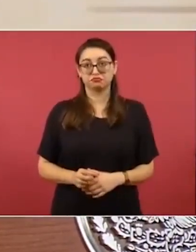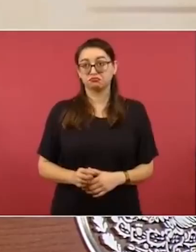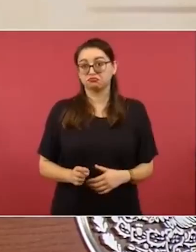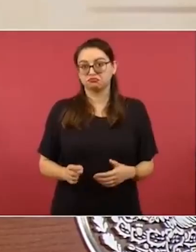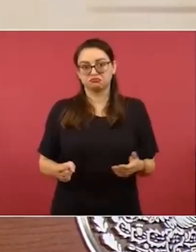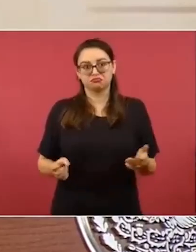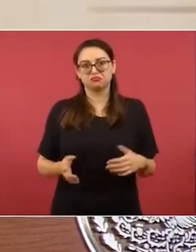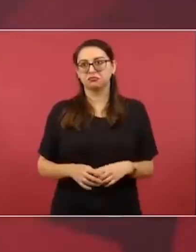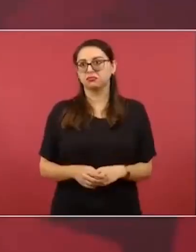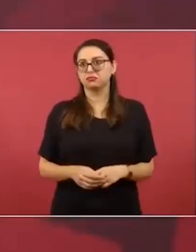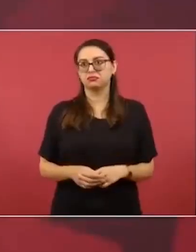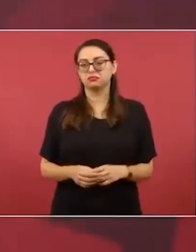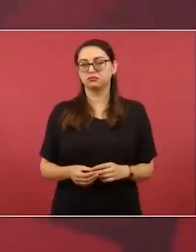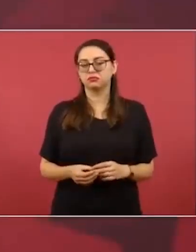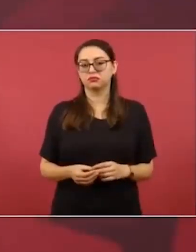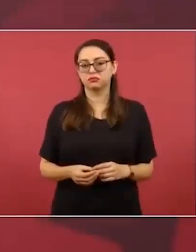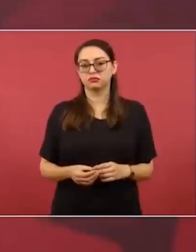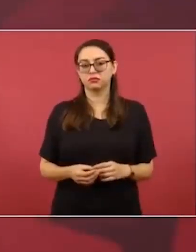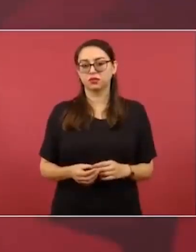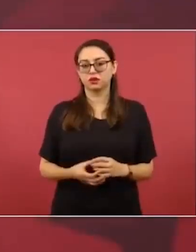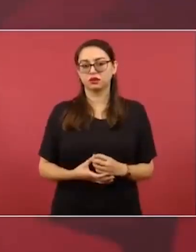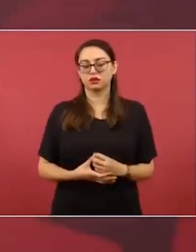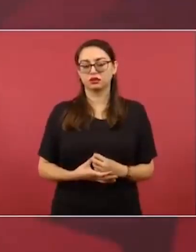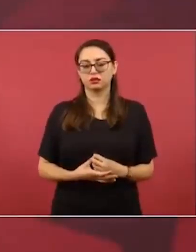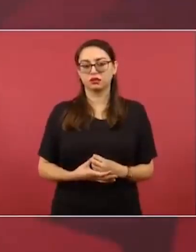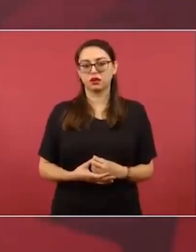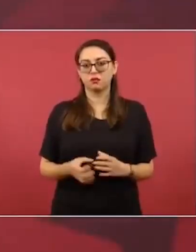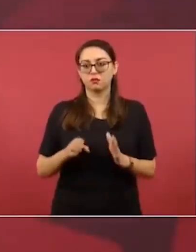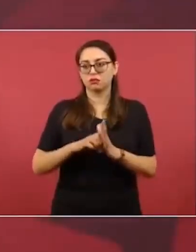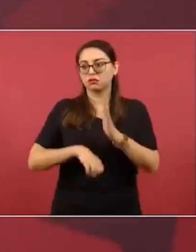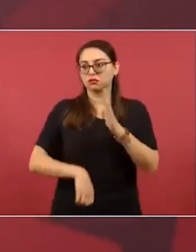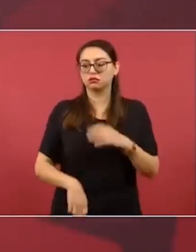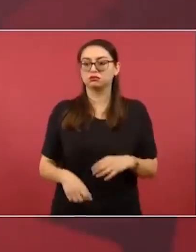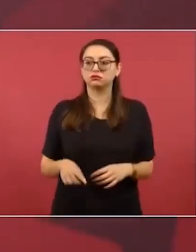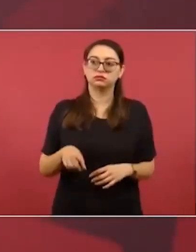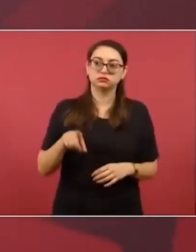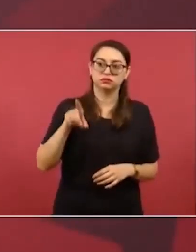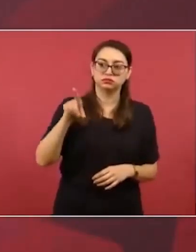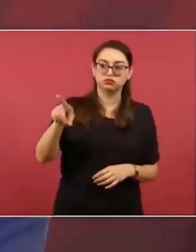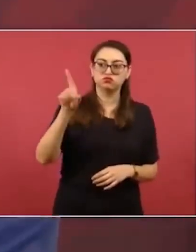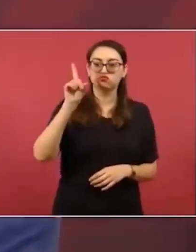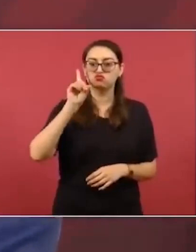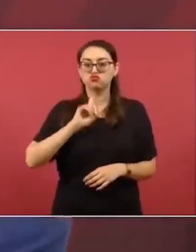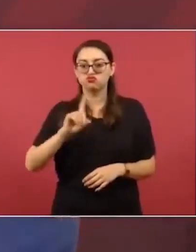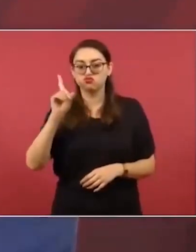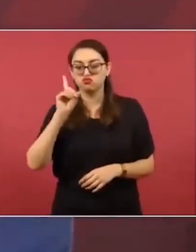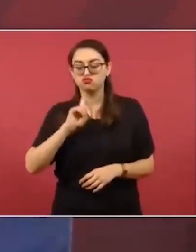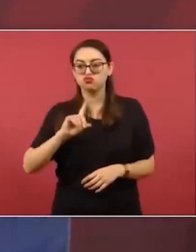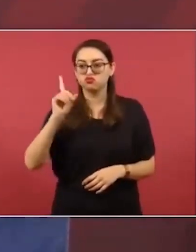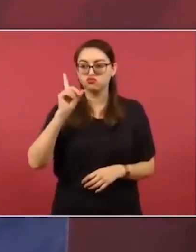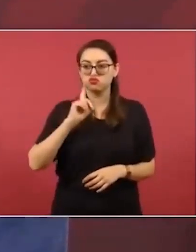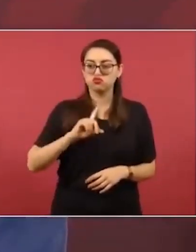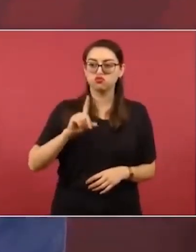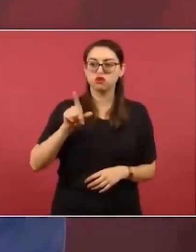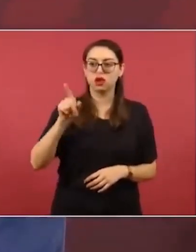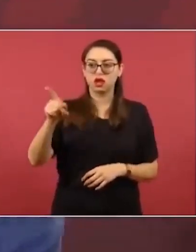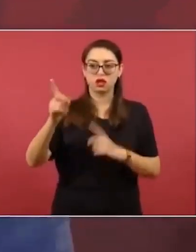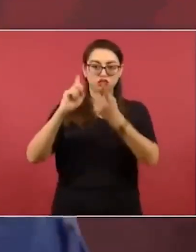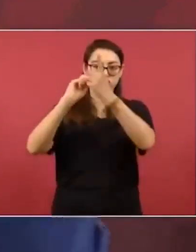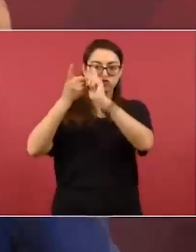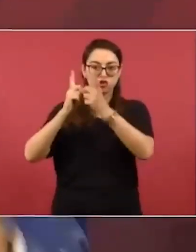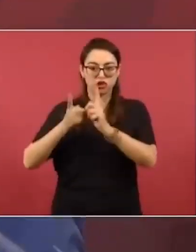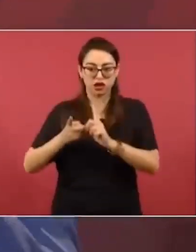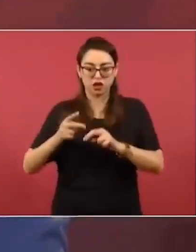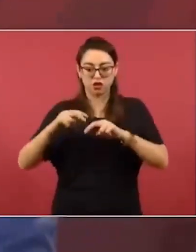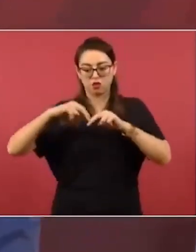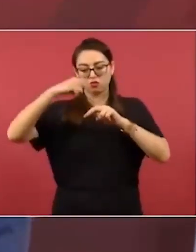de nado artístico no fueron apoyadas, qué